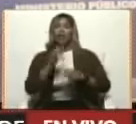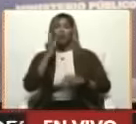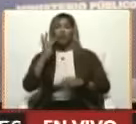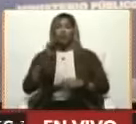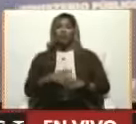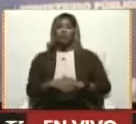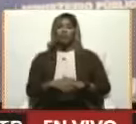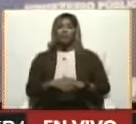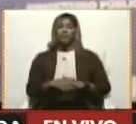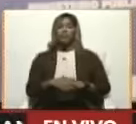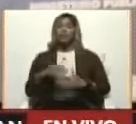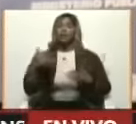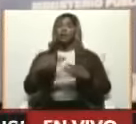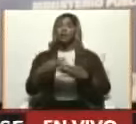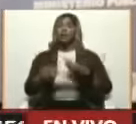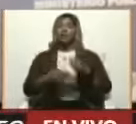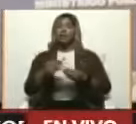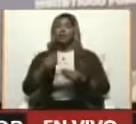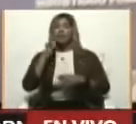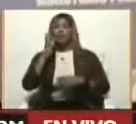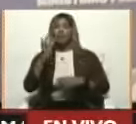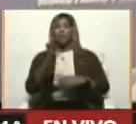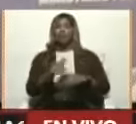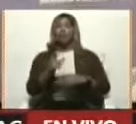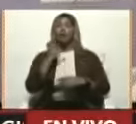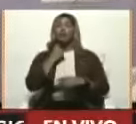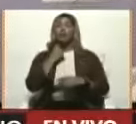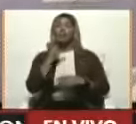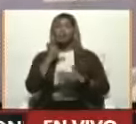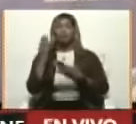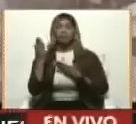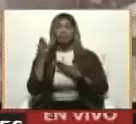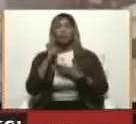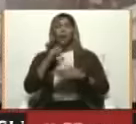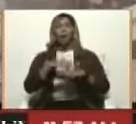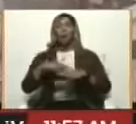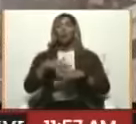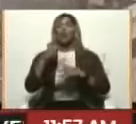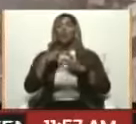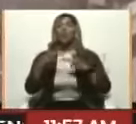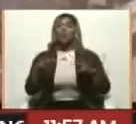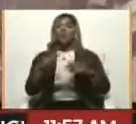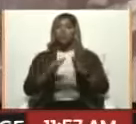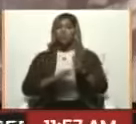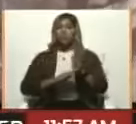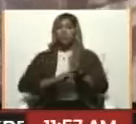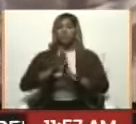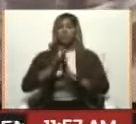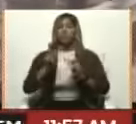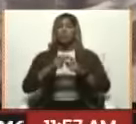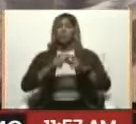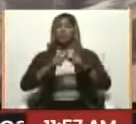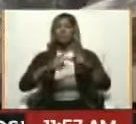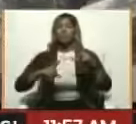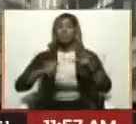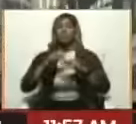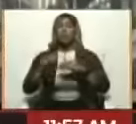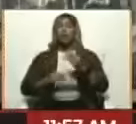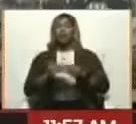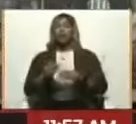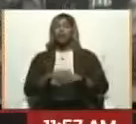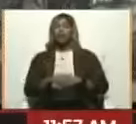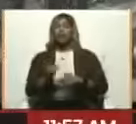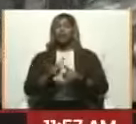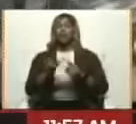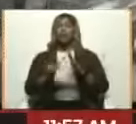fiscal. Durante la gestión del fiscal general Tarek William Saab, el Ministerio Público ha avanzado en la ampliación del rango de acción de